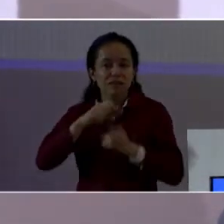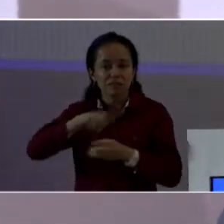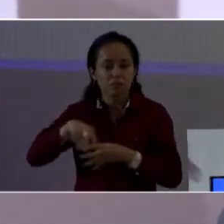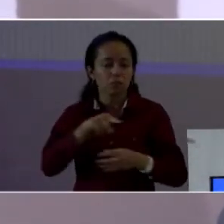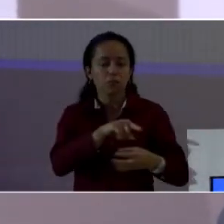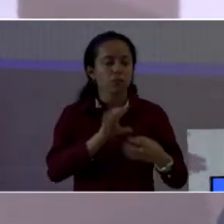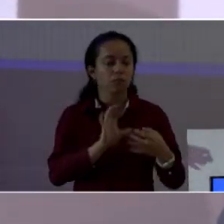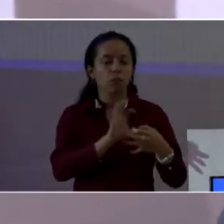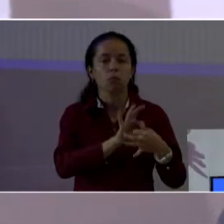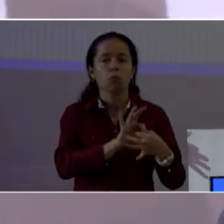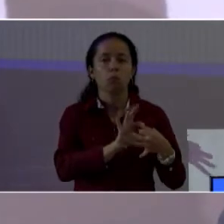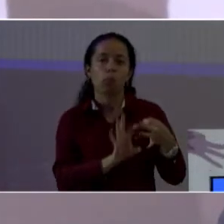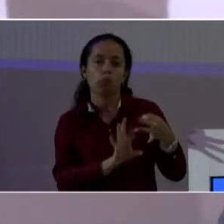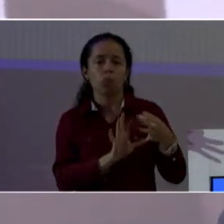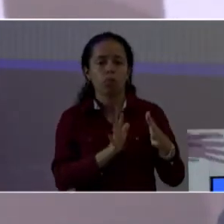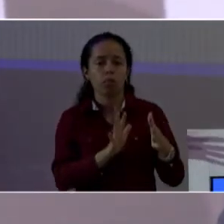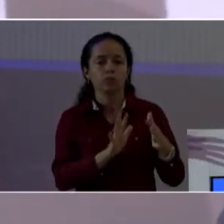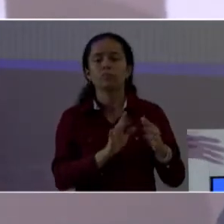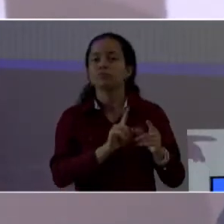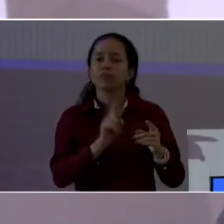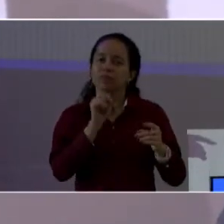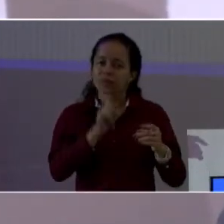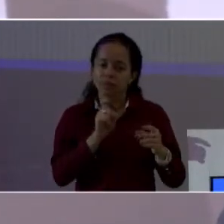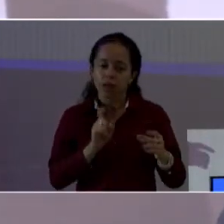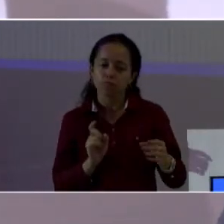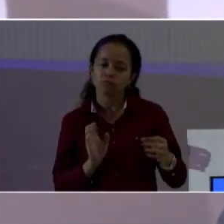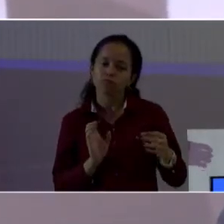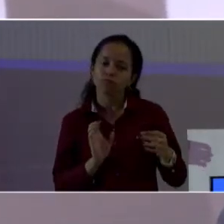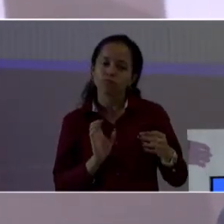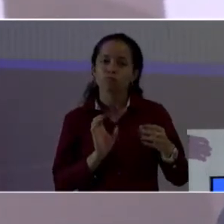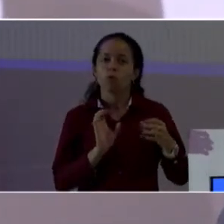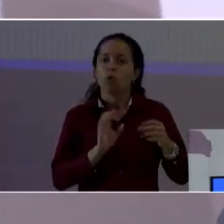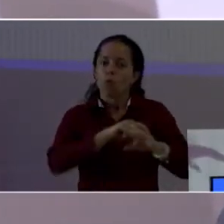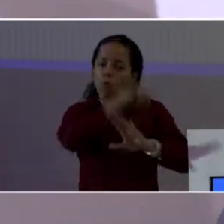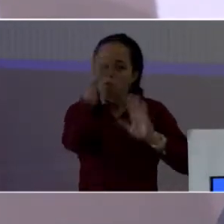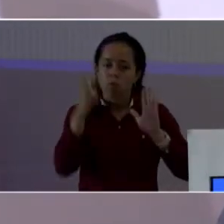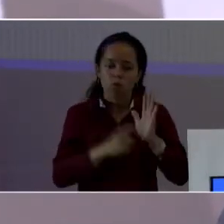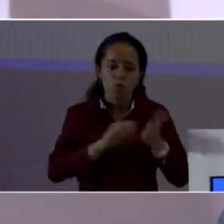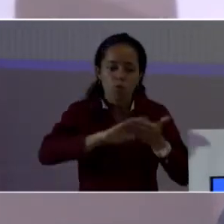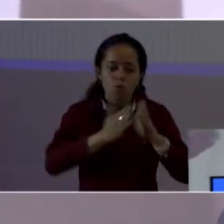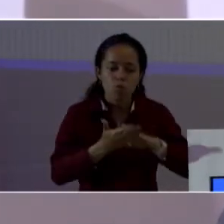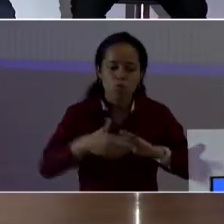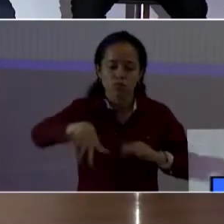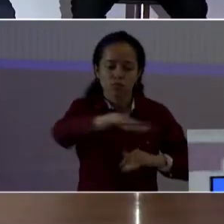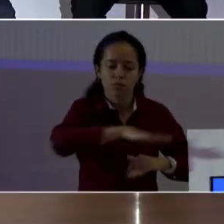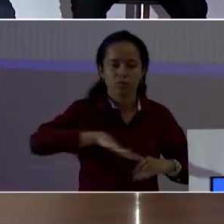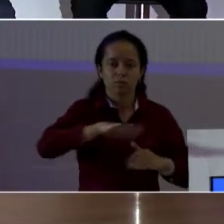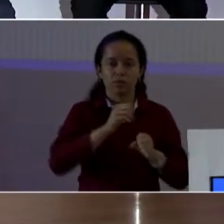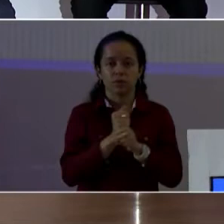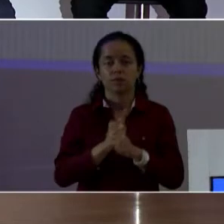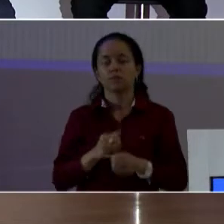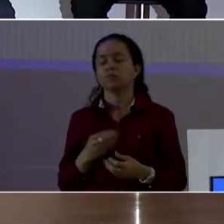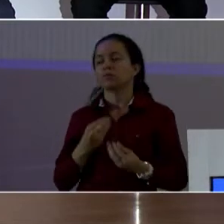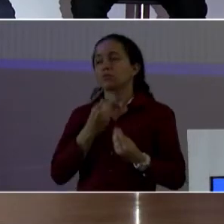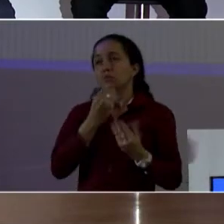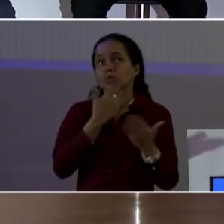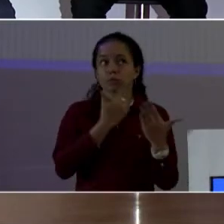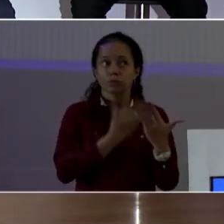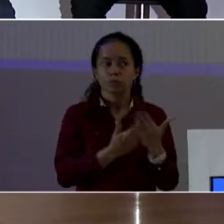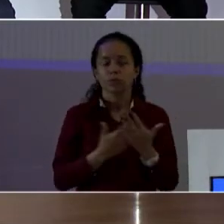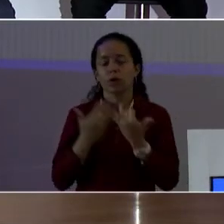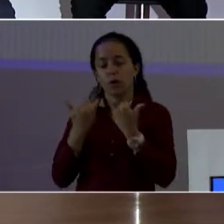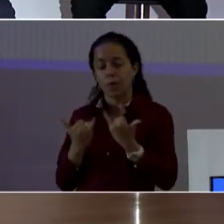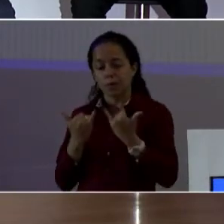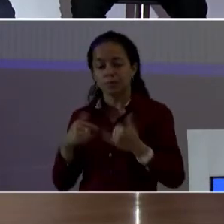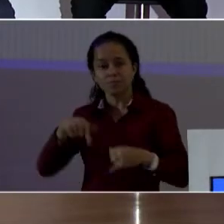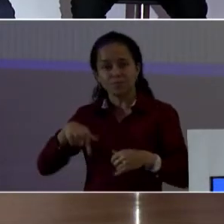reintegración quedan cojas. Es necesario un abordaje integral de las comunidades receptoras. Muchas gracias. Como ustedes saben,